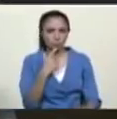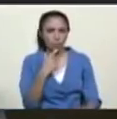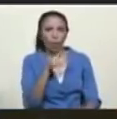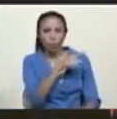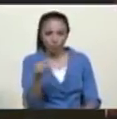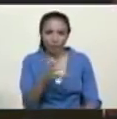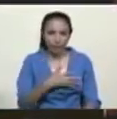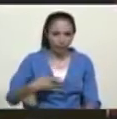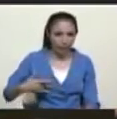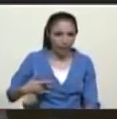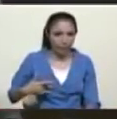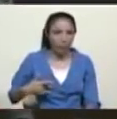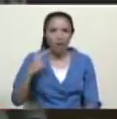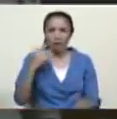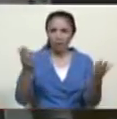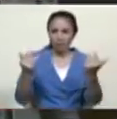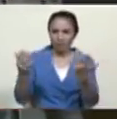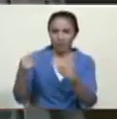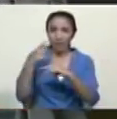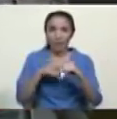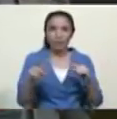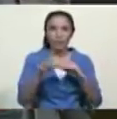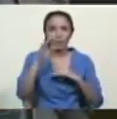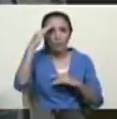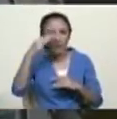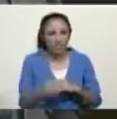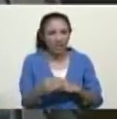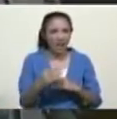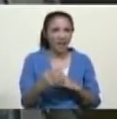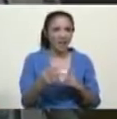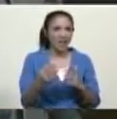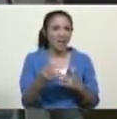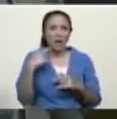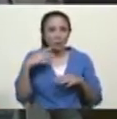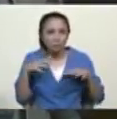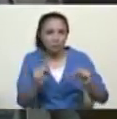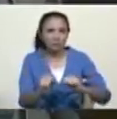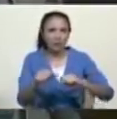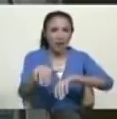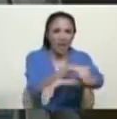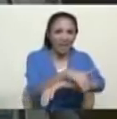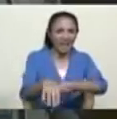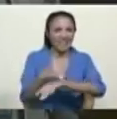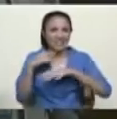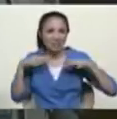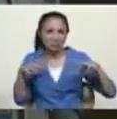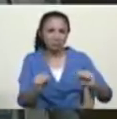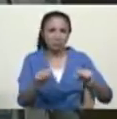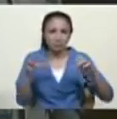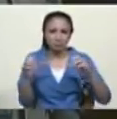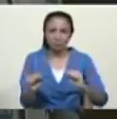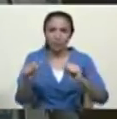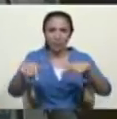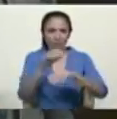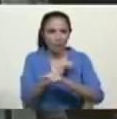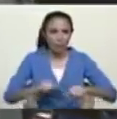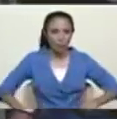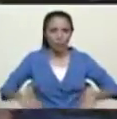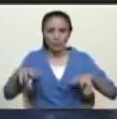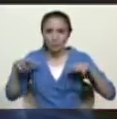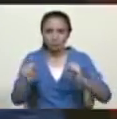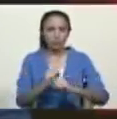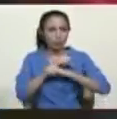venga una fuerza extranjera por las calles de Araure, de Acarigua,